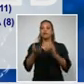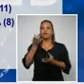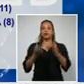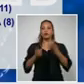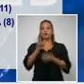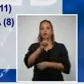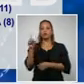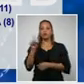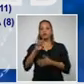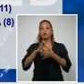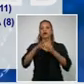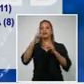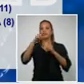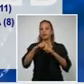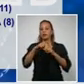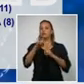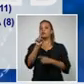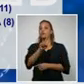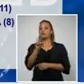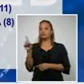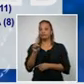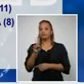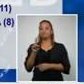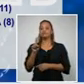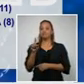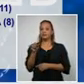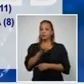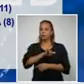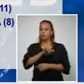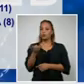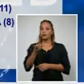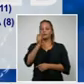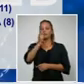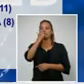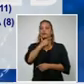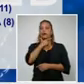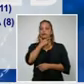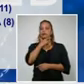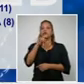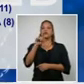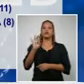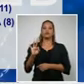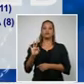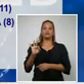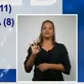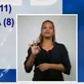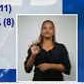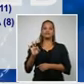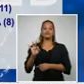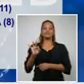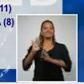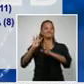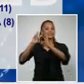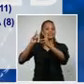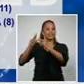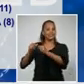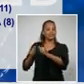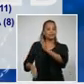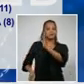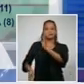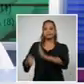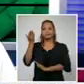11, Guantánamo 11 igualmente, y Ciego de Ávila 8. Cifras muy elevadas